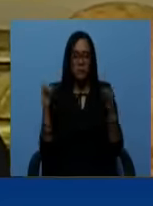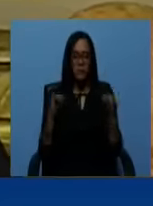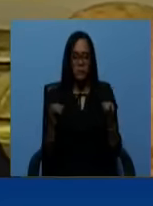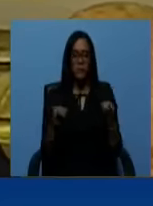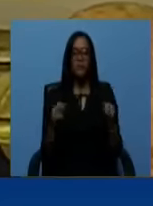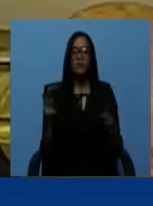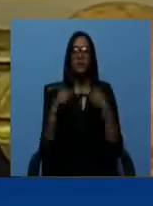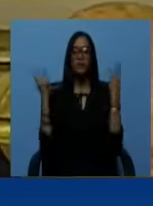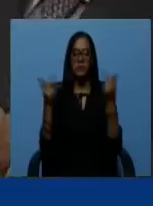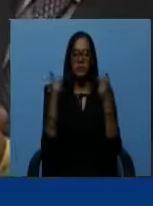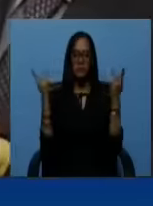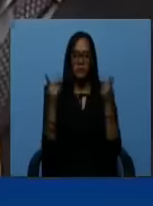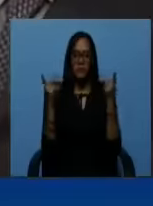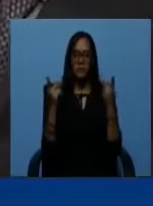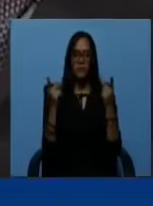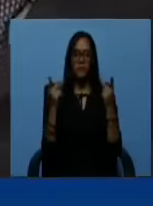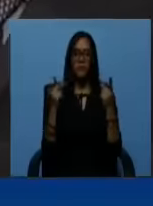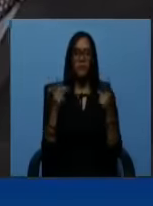la prosperidad.